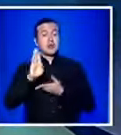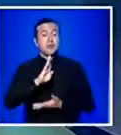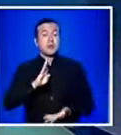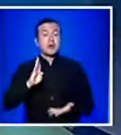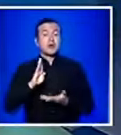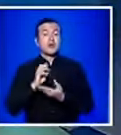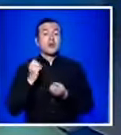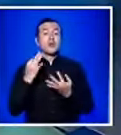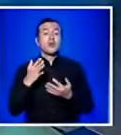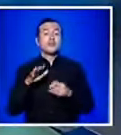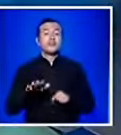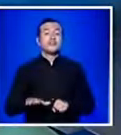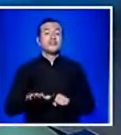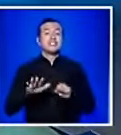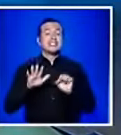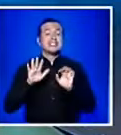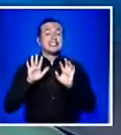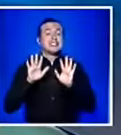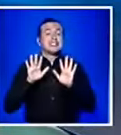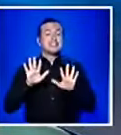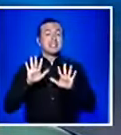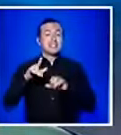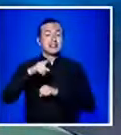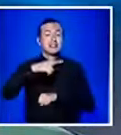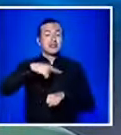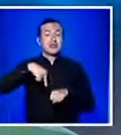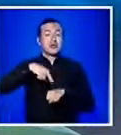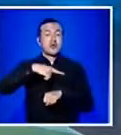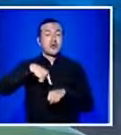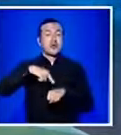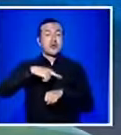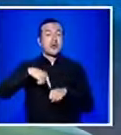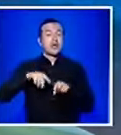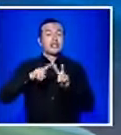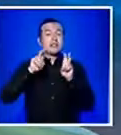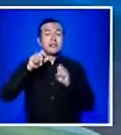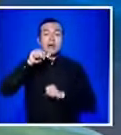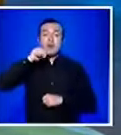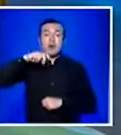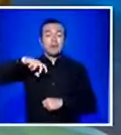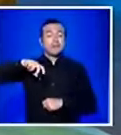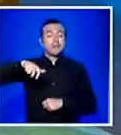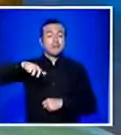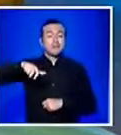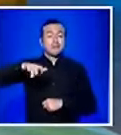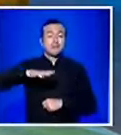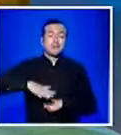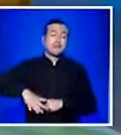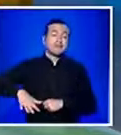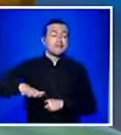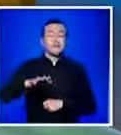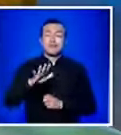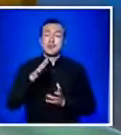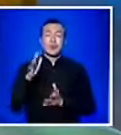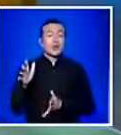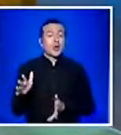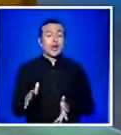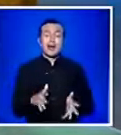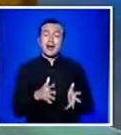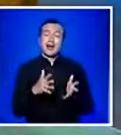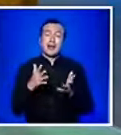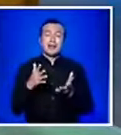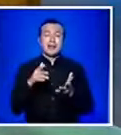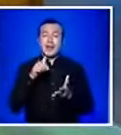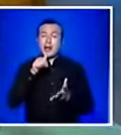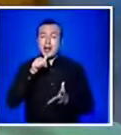hasta 10 horas, sino también por el tema del servicio de agua potable, que en varias zonas no existe, se ha